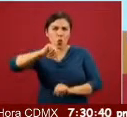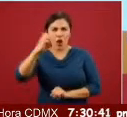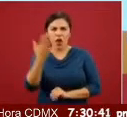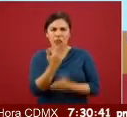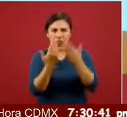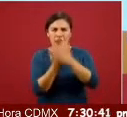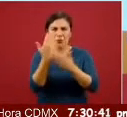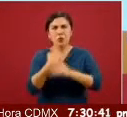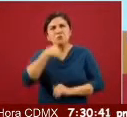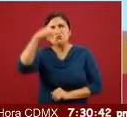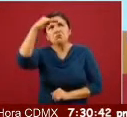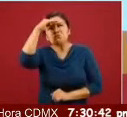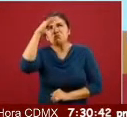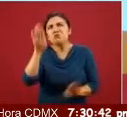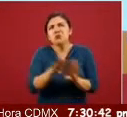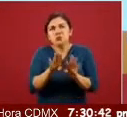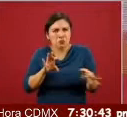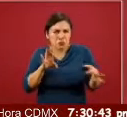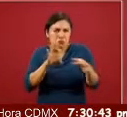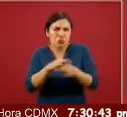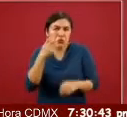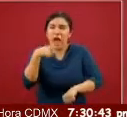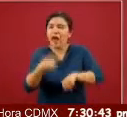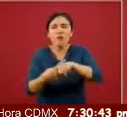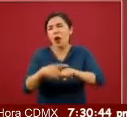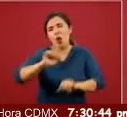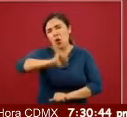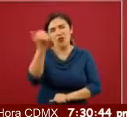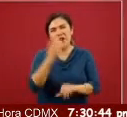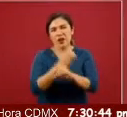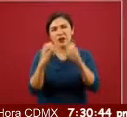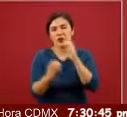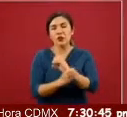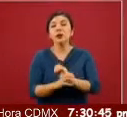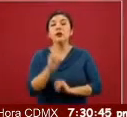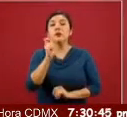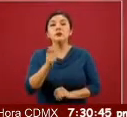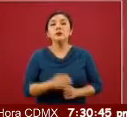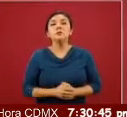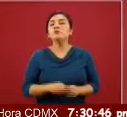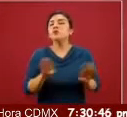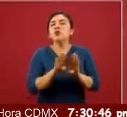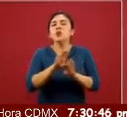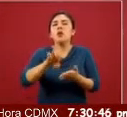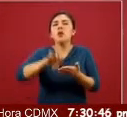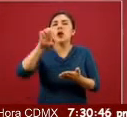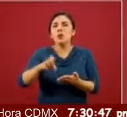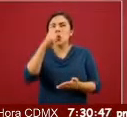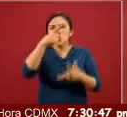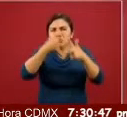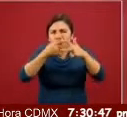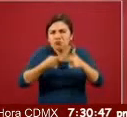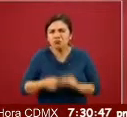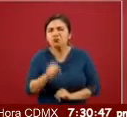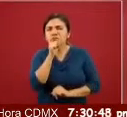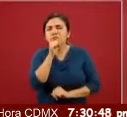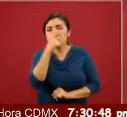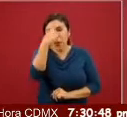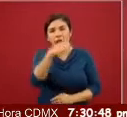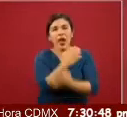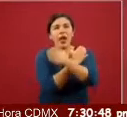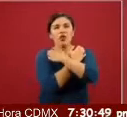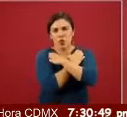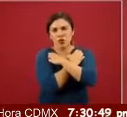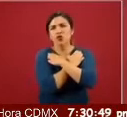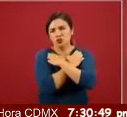simple, no tiene relación alguna con la enfermedad, pero es como si en un indicador sobre educación, la